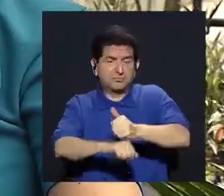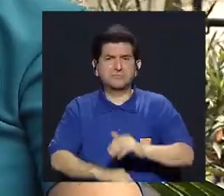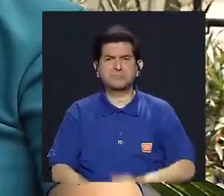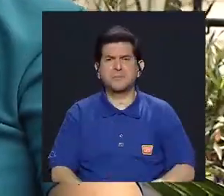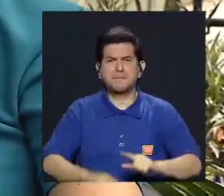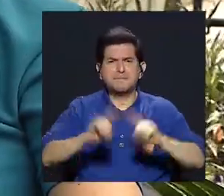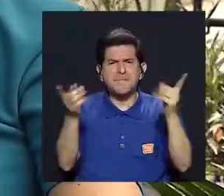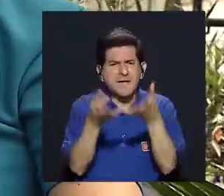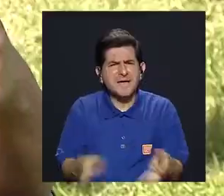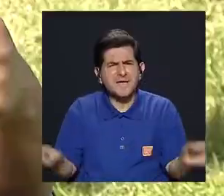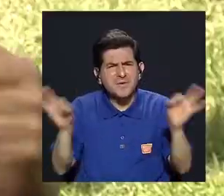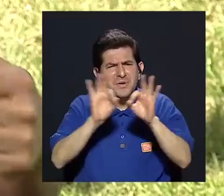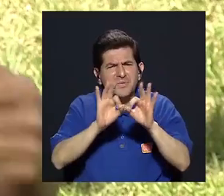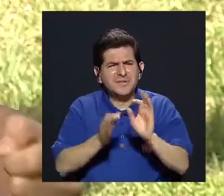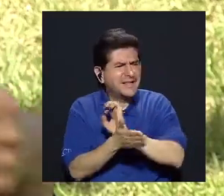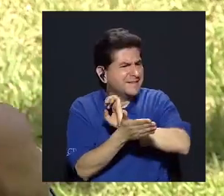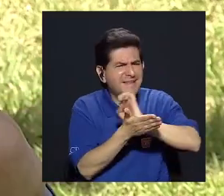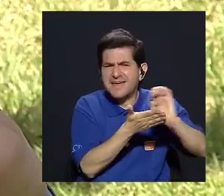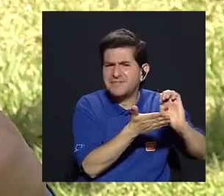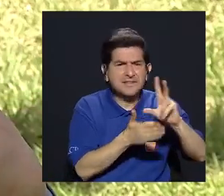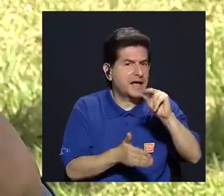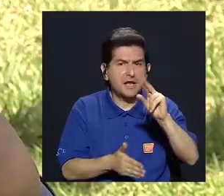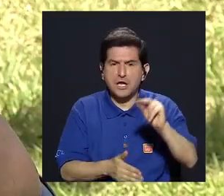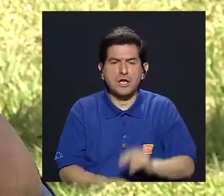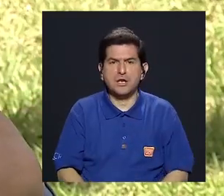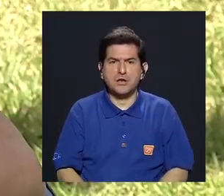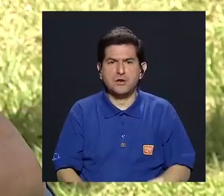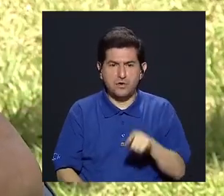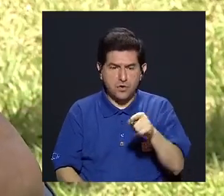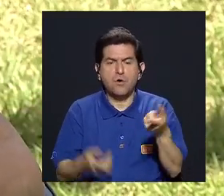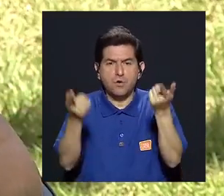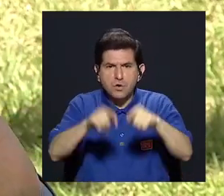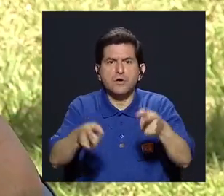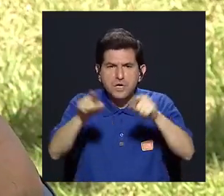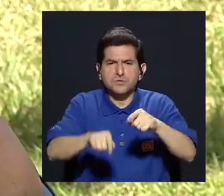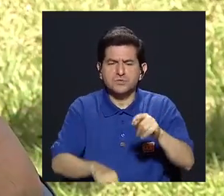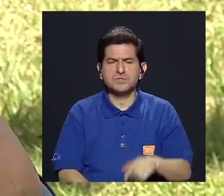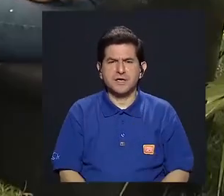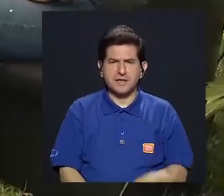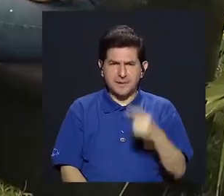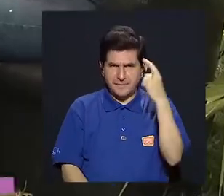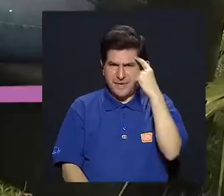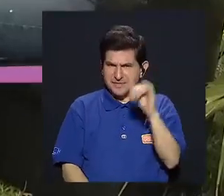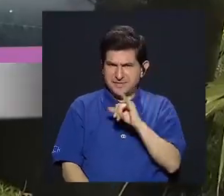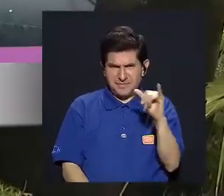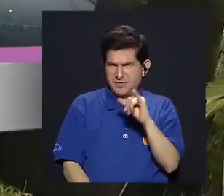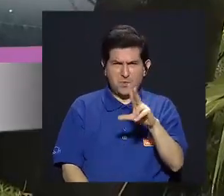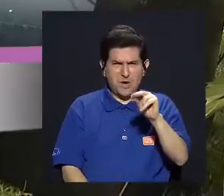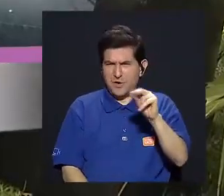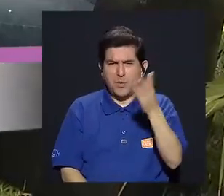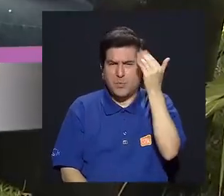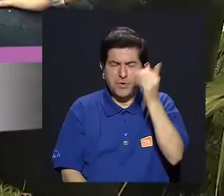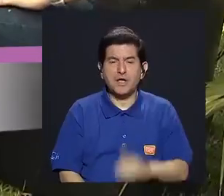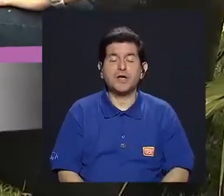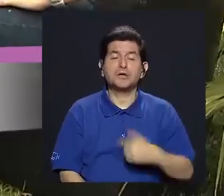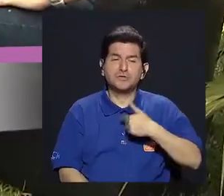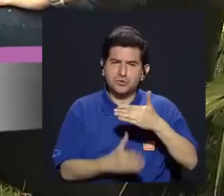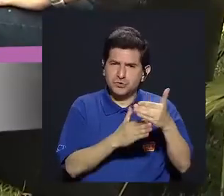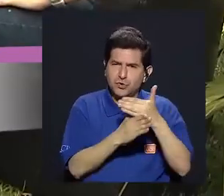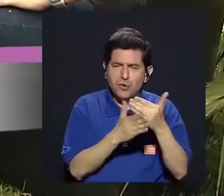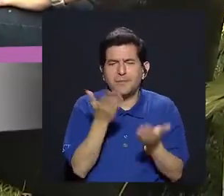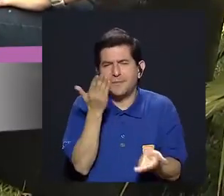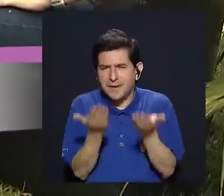sí entonces porque es importante más bien prevenirla sino más bien fortalecer ese tipo de pensamientos y bueno yo comparto el